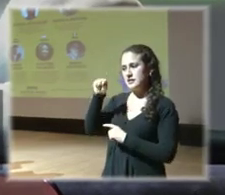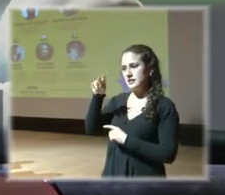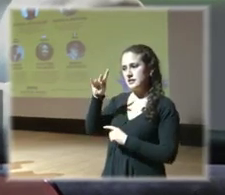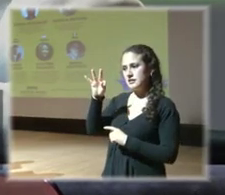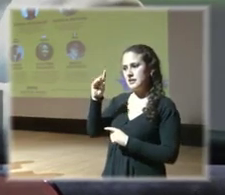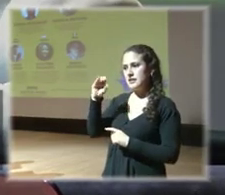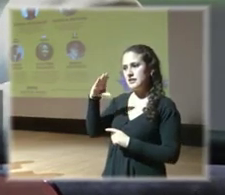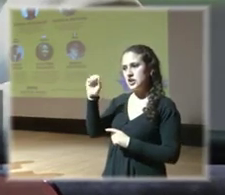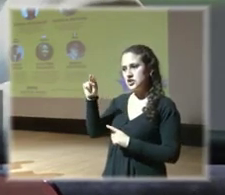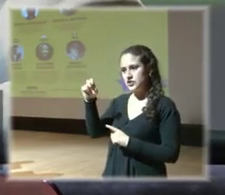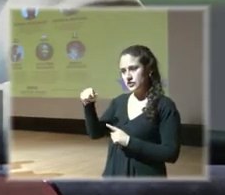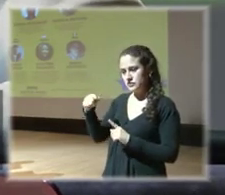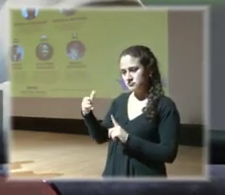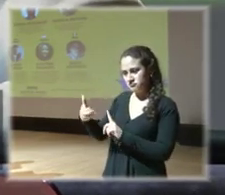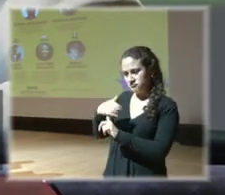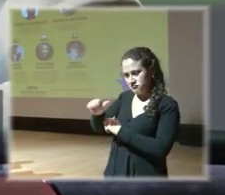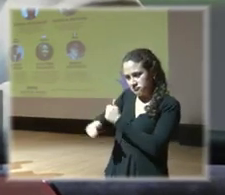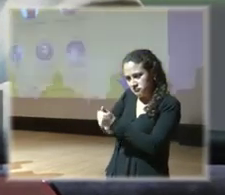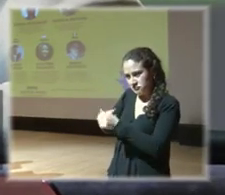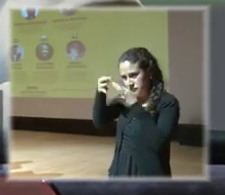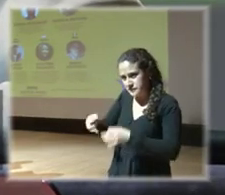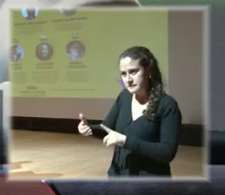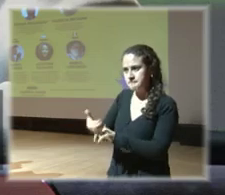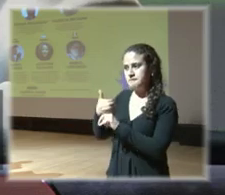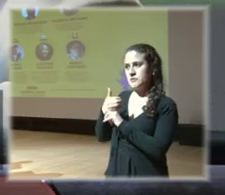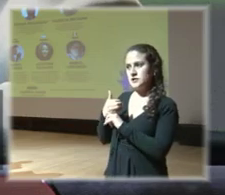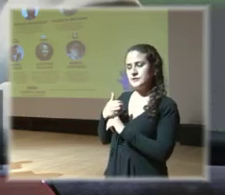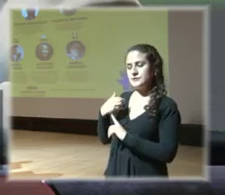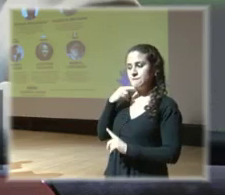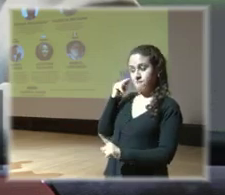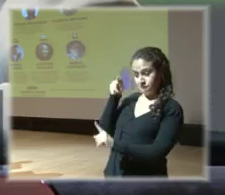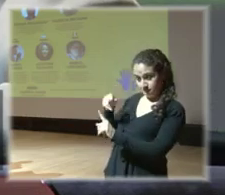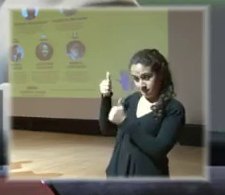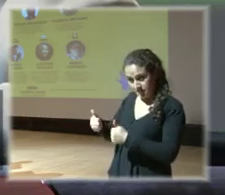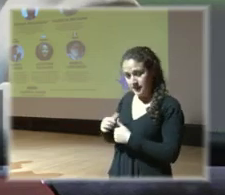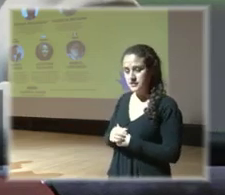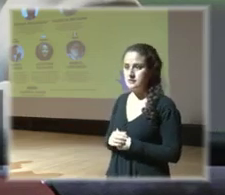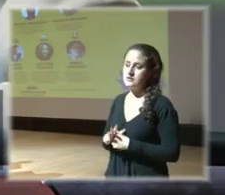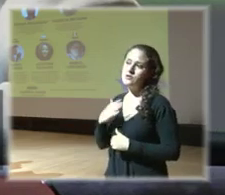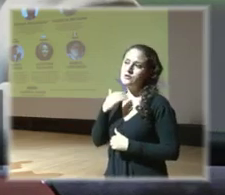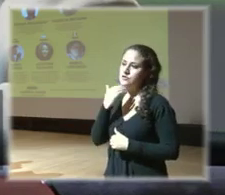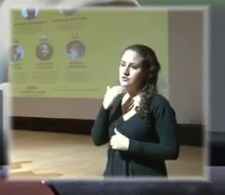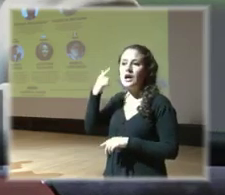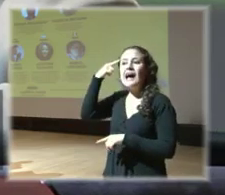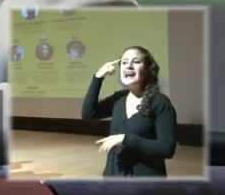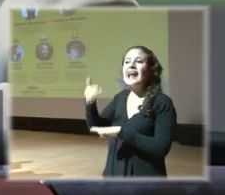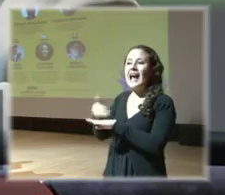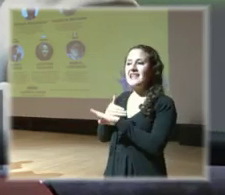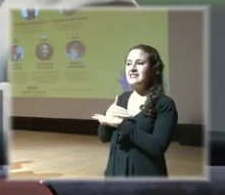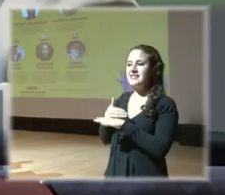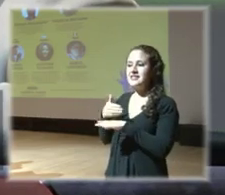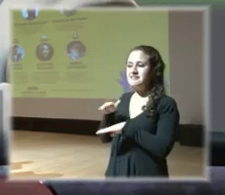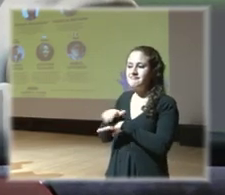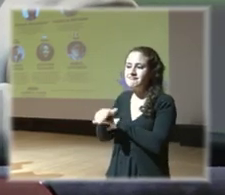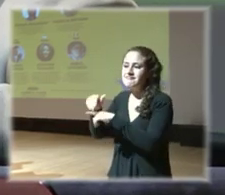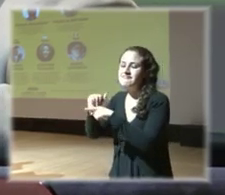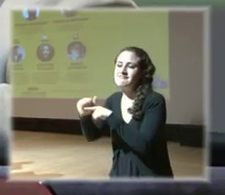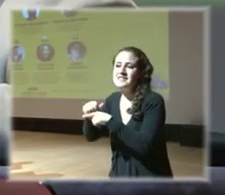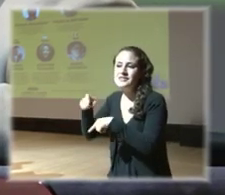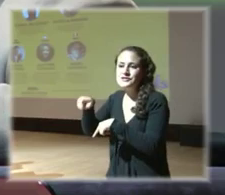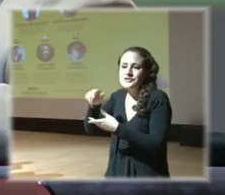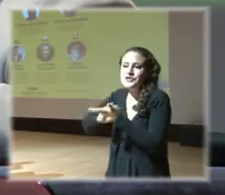una forma de protección. Yo más bien pienso que fue una cuestión práctica, fue cómo resolver